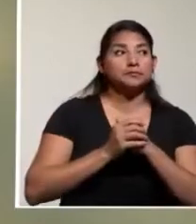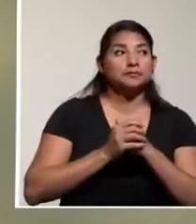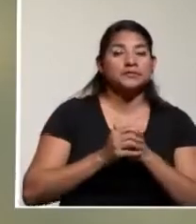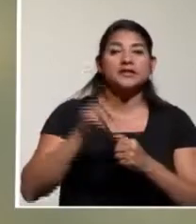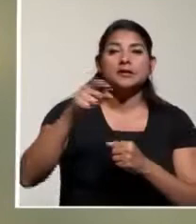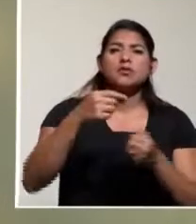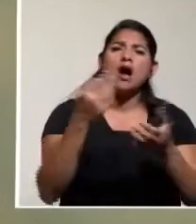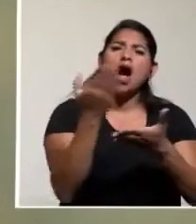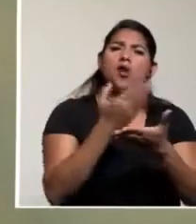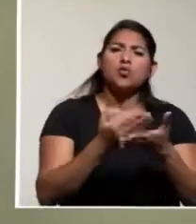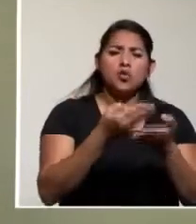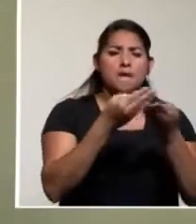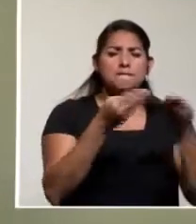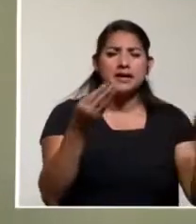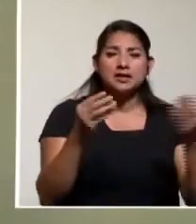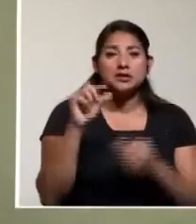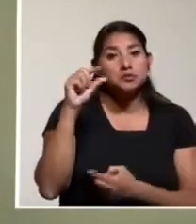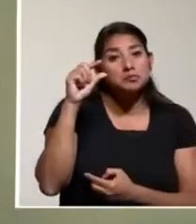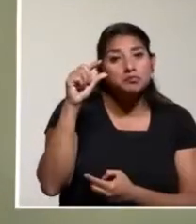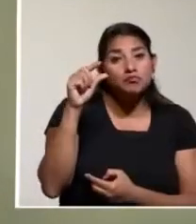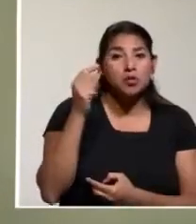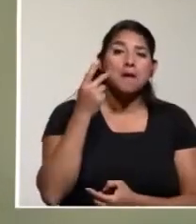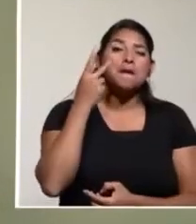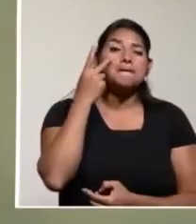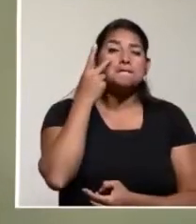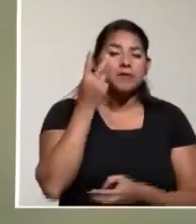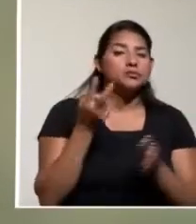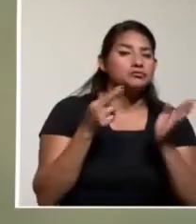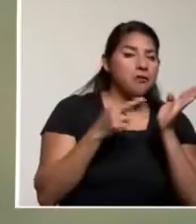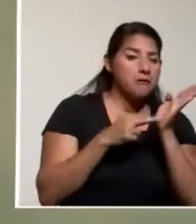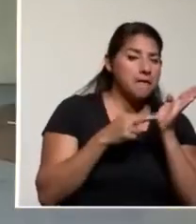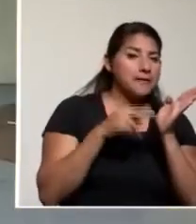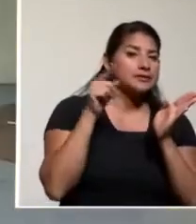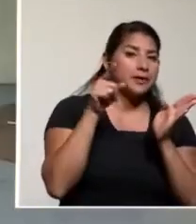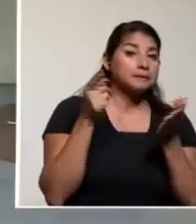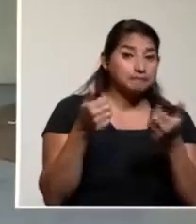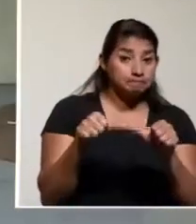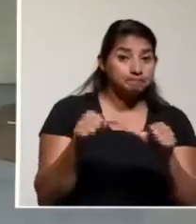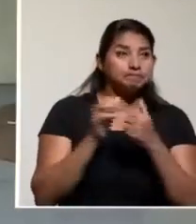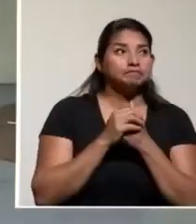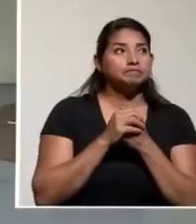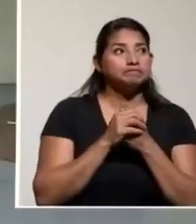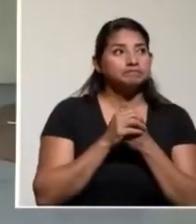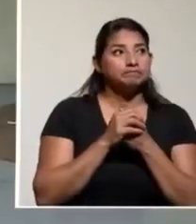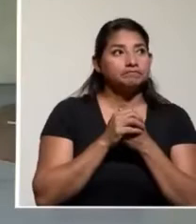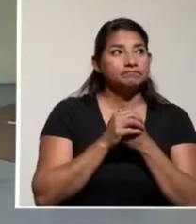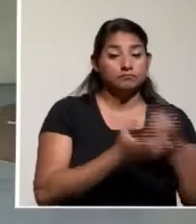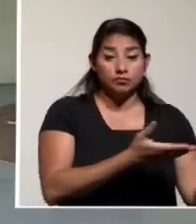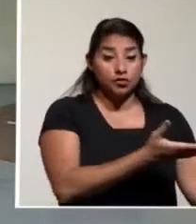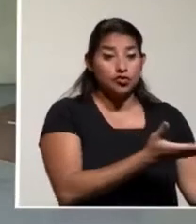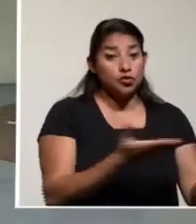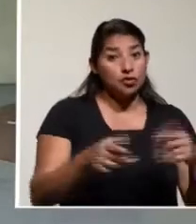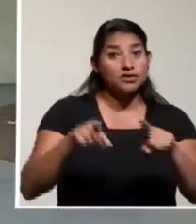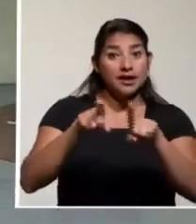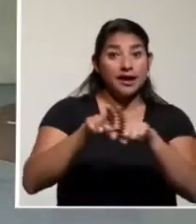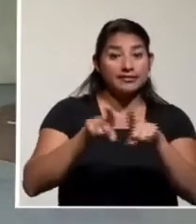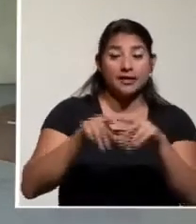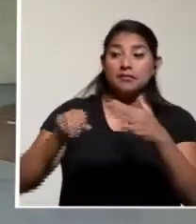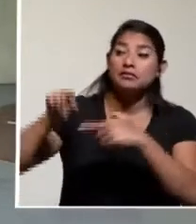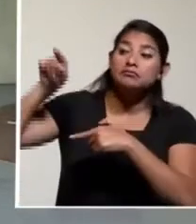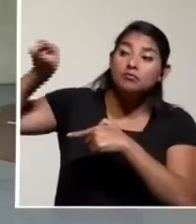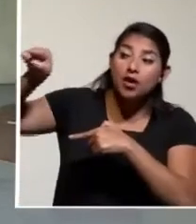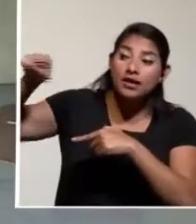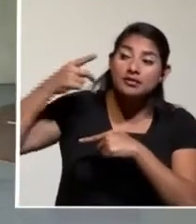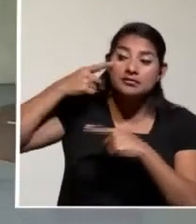materiales, pero son muy poquitos, así que los vamos a repasar, ¿de acuerdo? Yo los traje también por ahí atrás de Niña Carla.